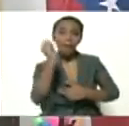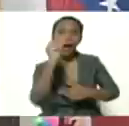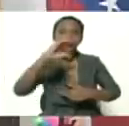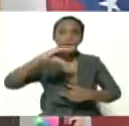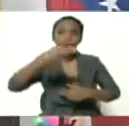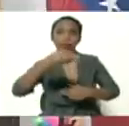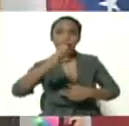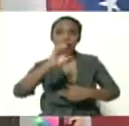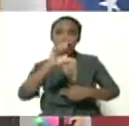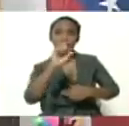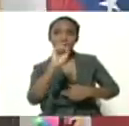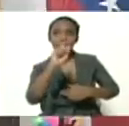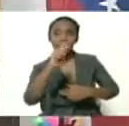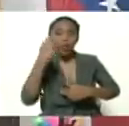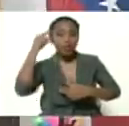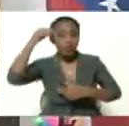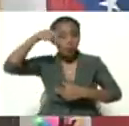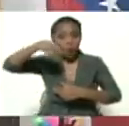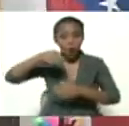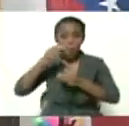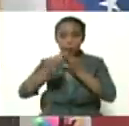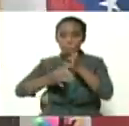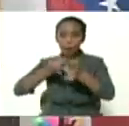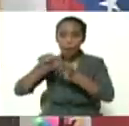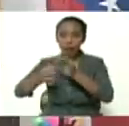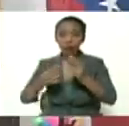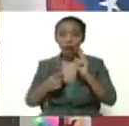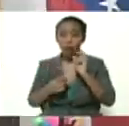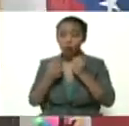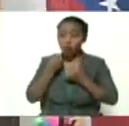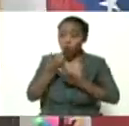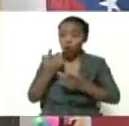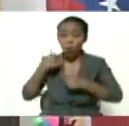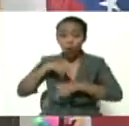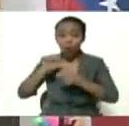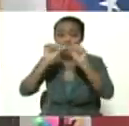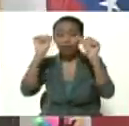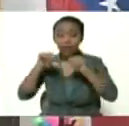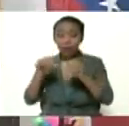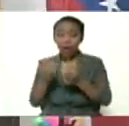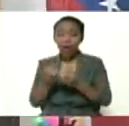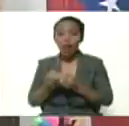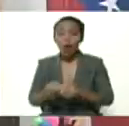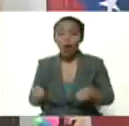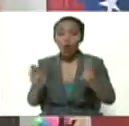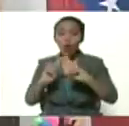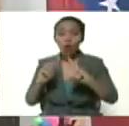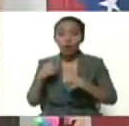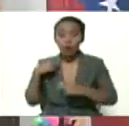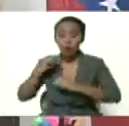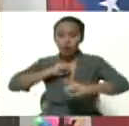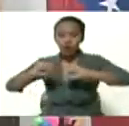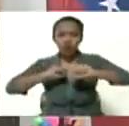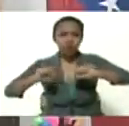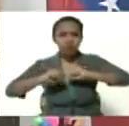muy positiva el día de hoy. Y bueno, todo el sistema de Naciones Unidas se está movilizando para